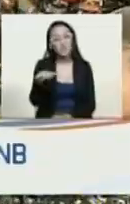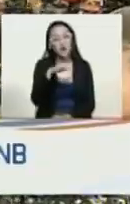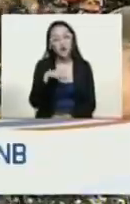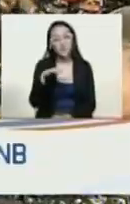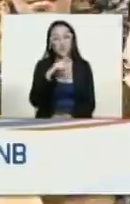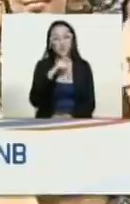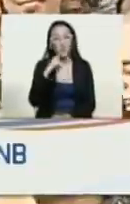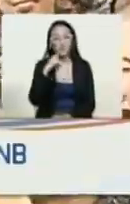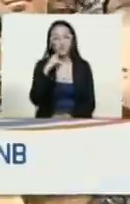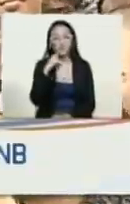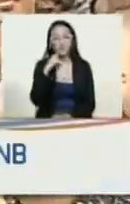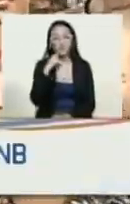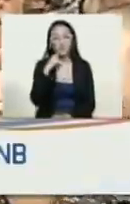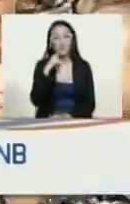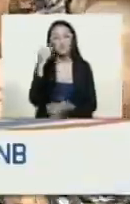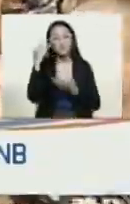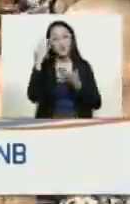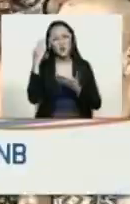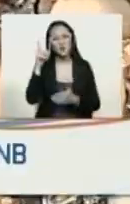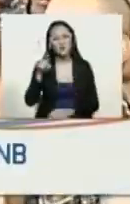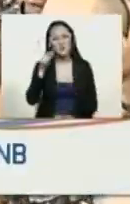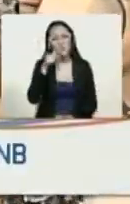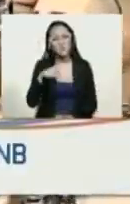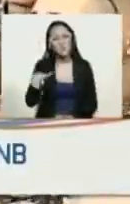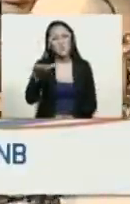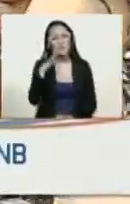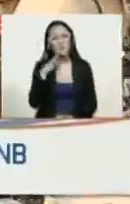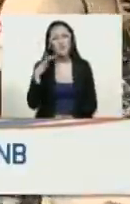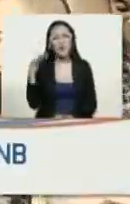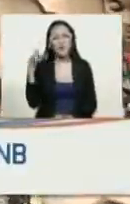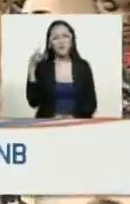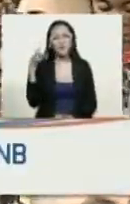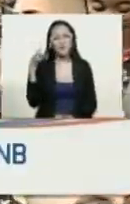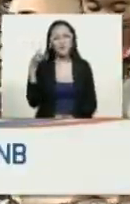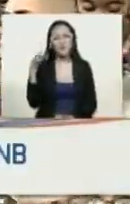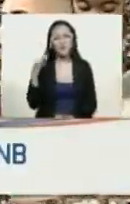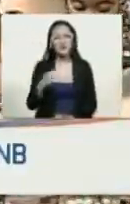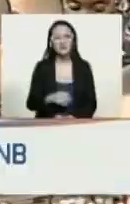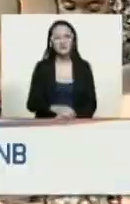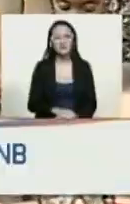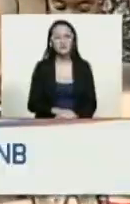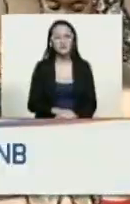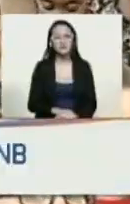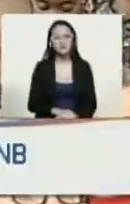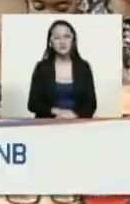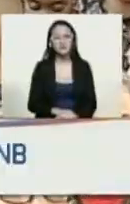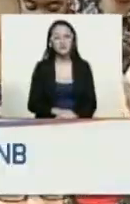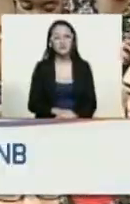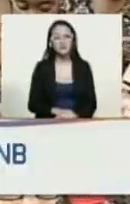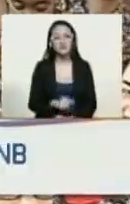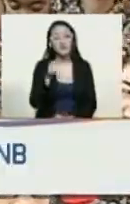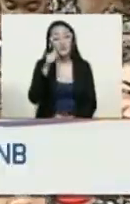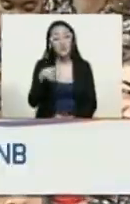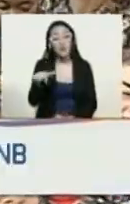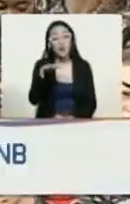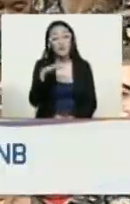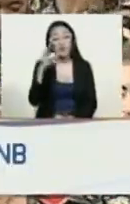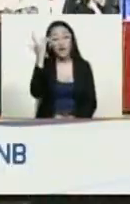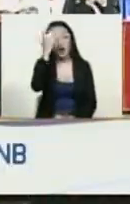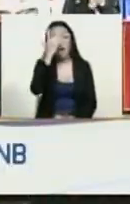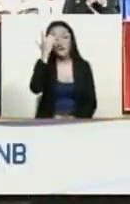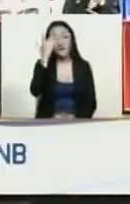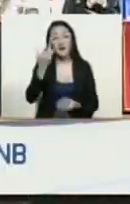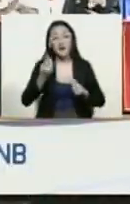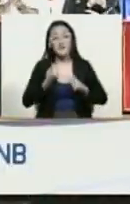ruso, y le enviamos un saludo al pueblo de Francia, le français, y al pueblo de África que vive